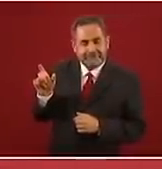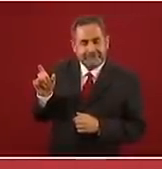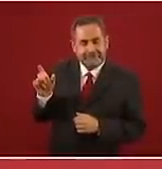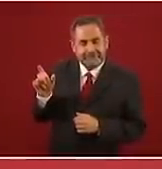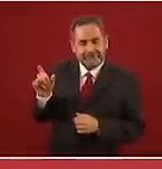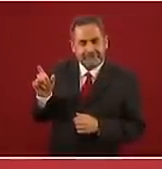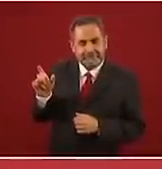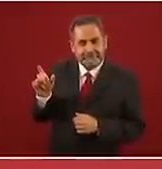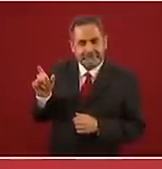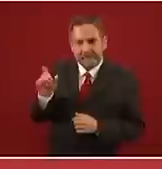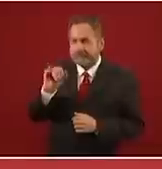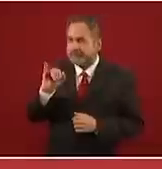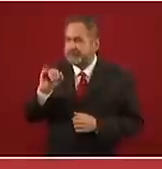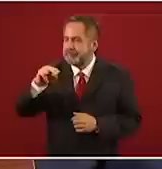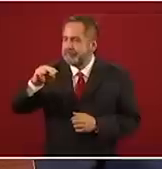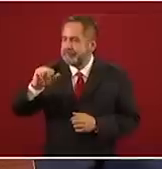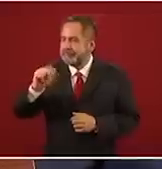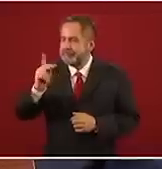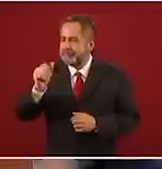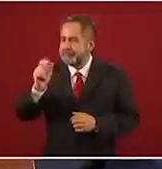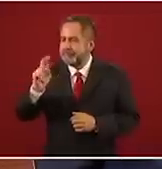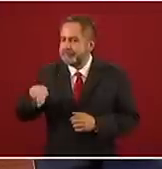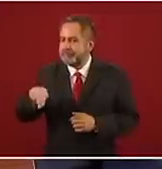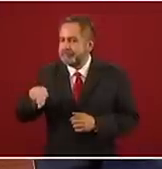La del INAPAM.